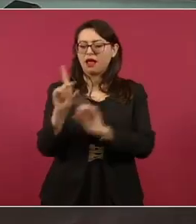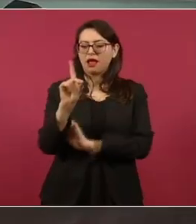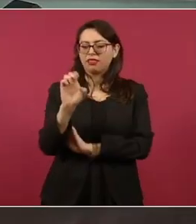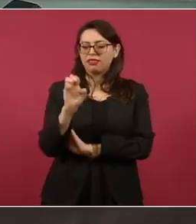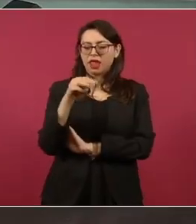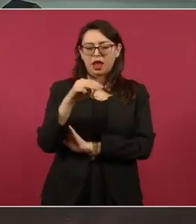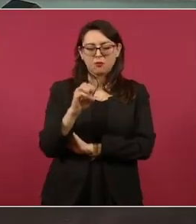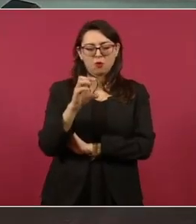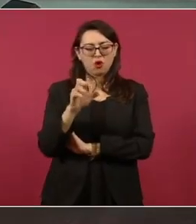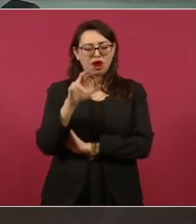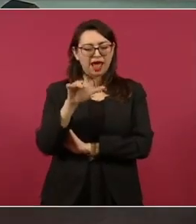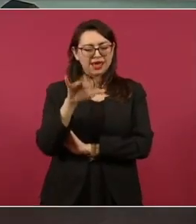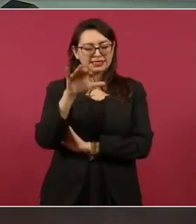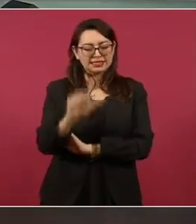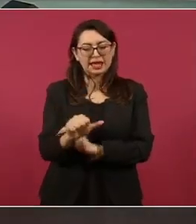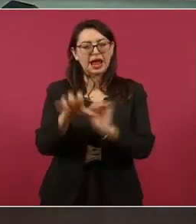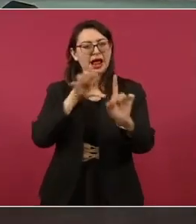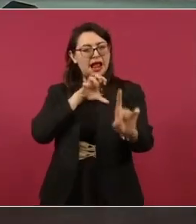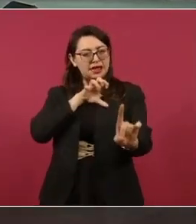consideró indispensable